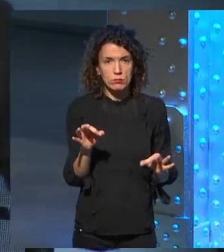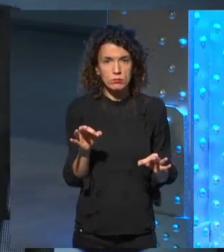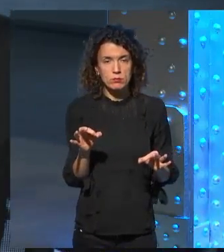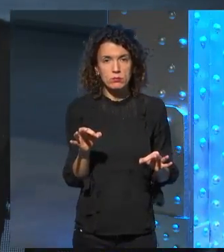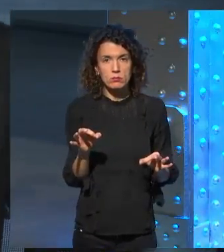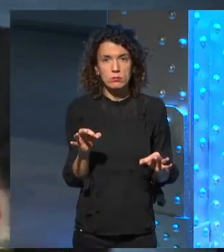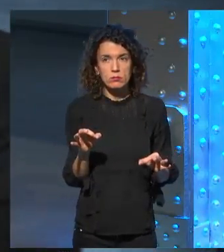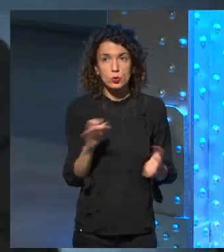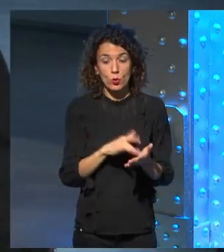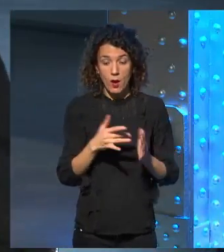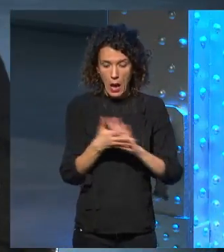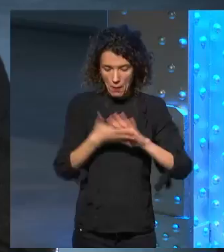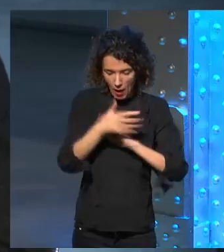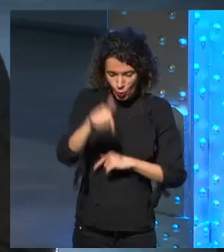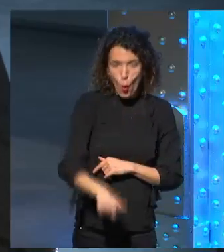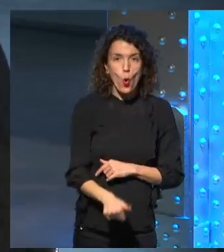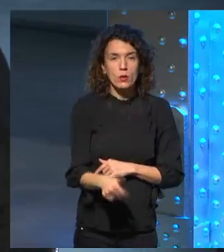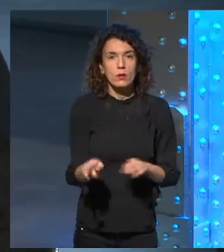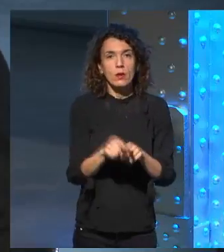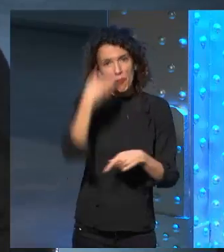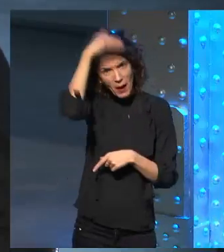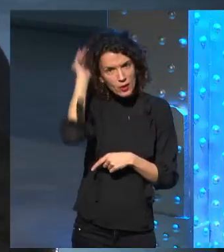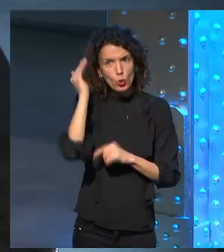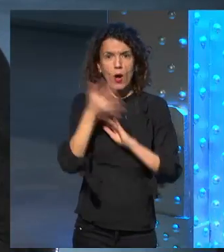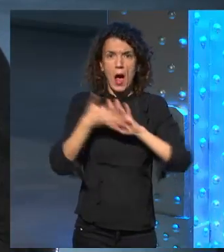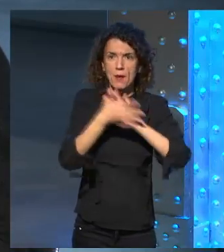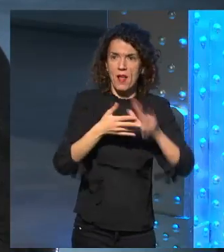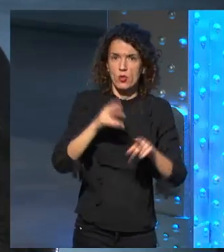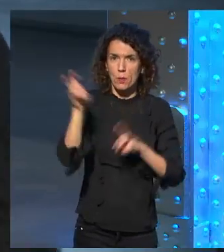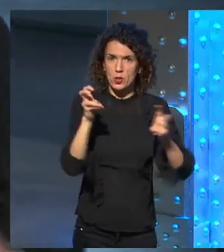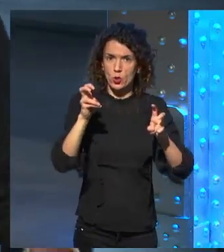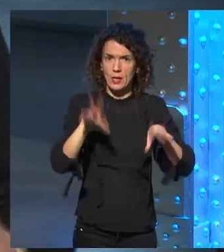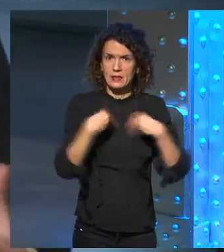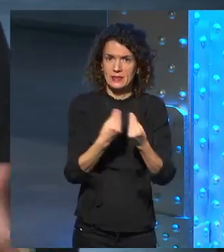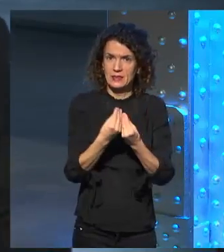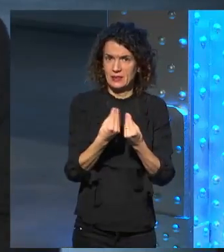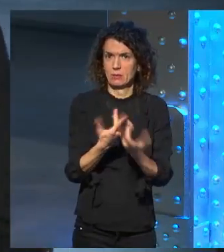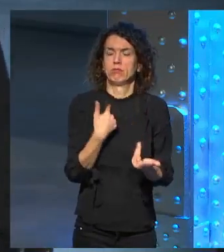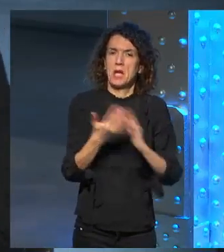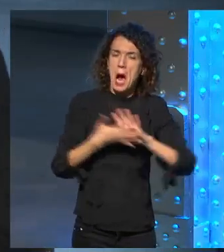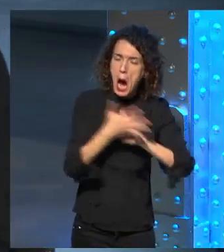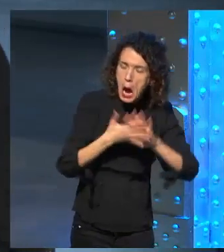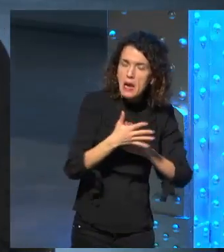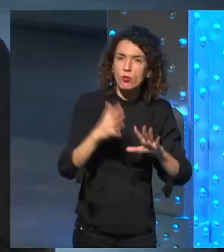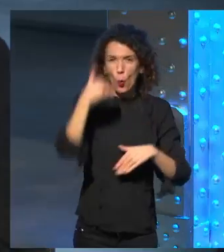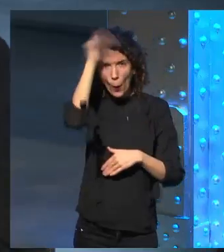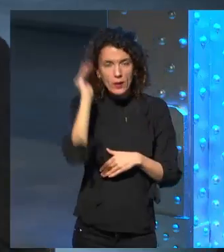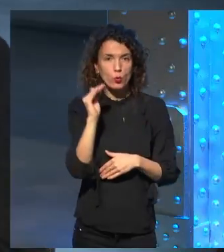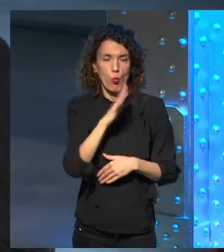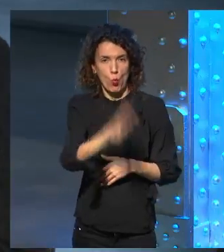que estemos aquí hoy hablando de Bartók. Tanta gente, y que nos hayamos sentado aquí a hablar, que estemos hablando de Bartók.